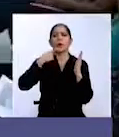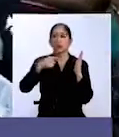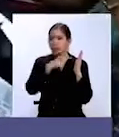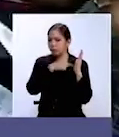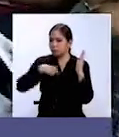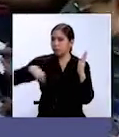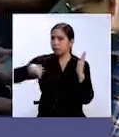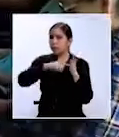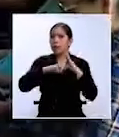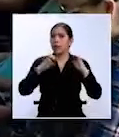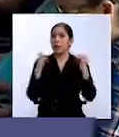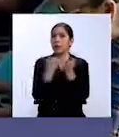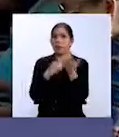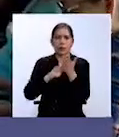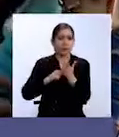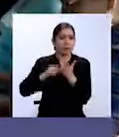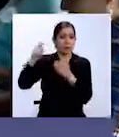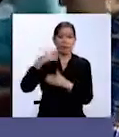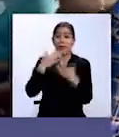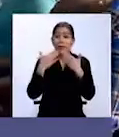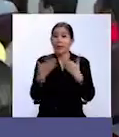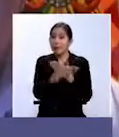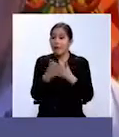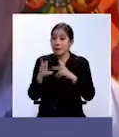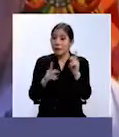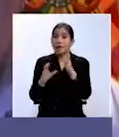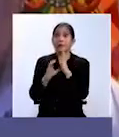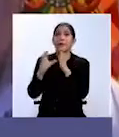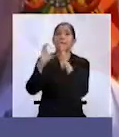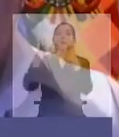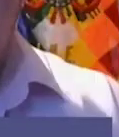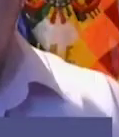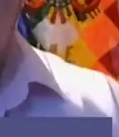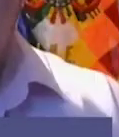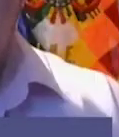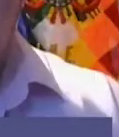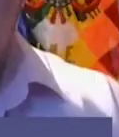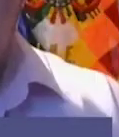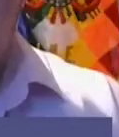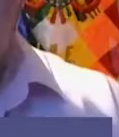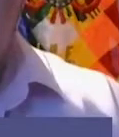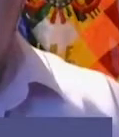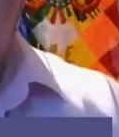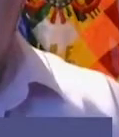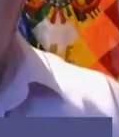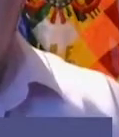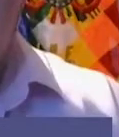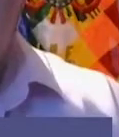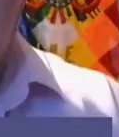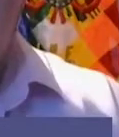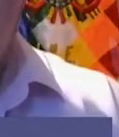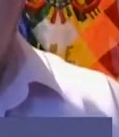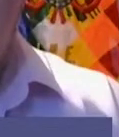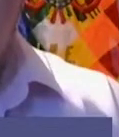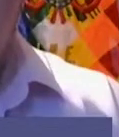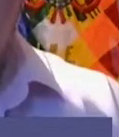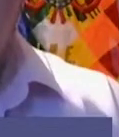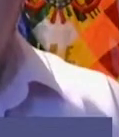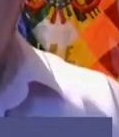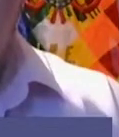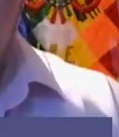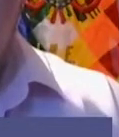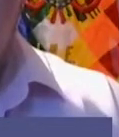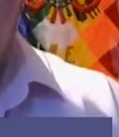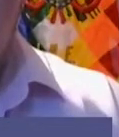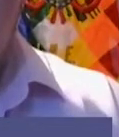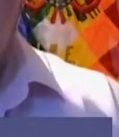este censo ya comenzó. Bien, Humberto, es decir, que la preparación para este censo 2022 se está